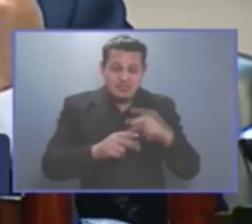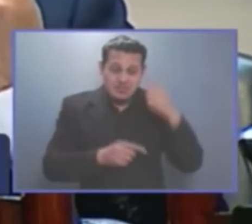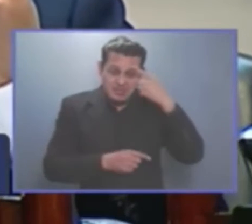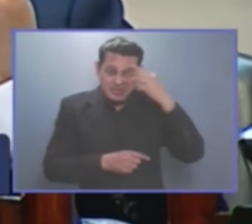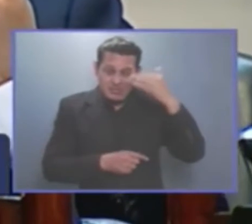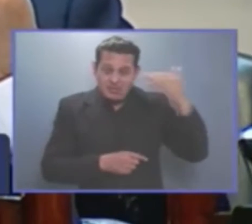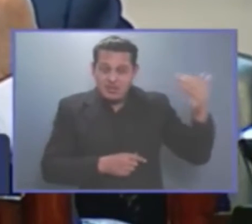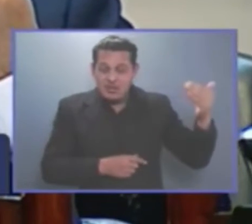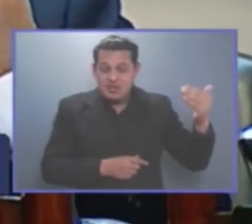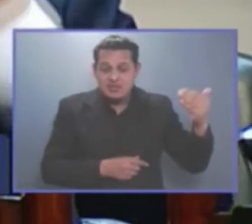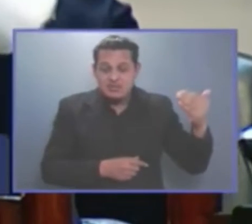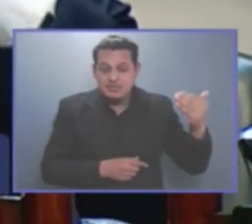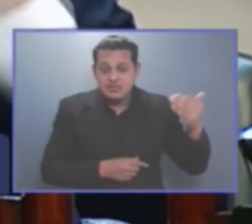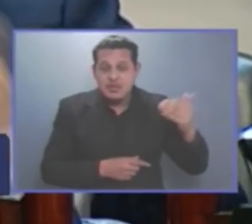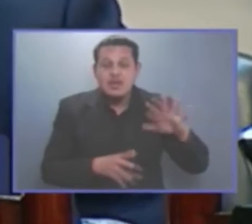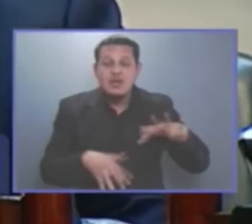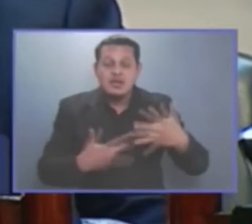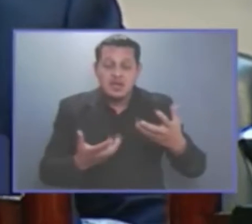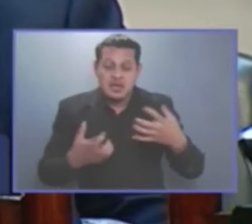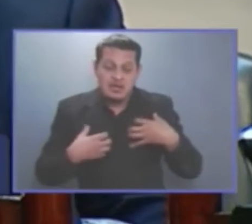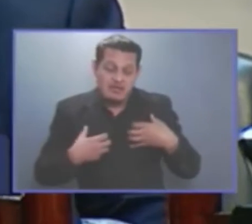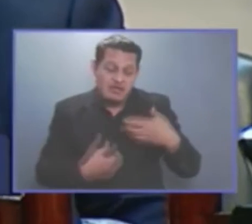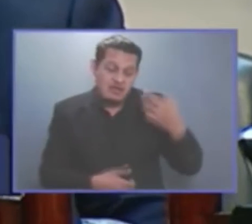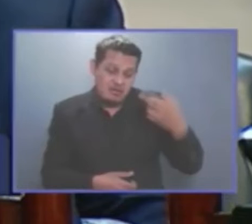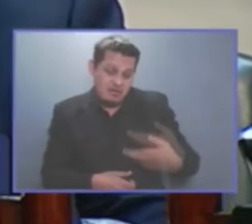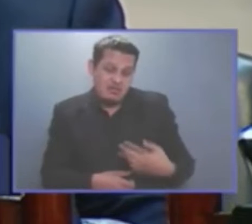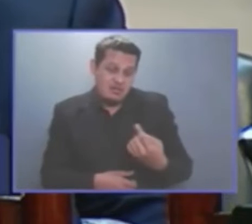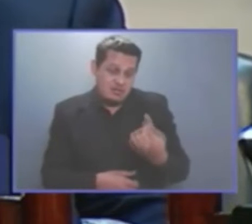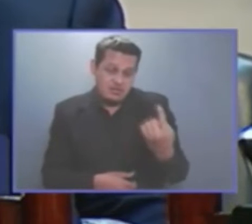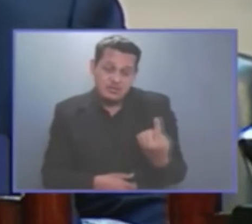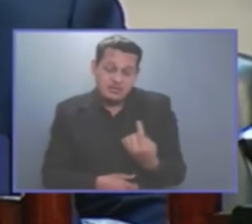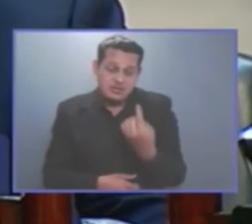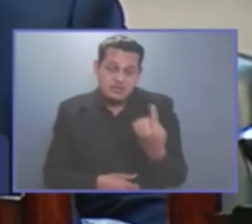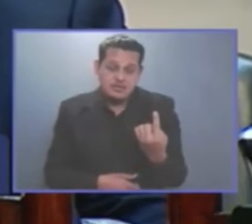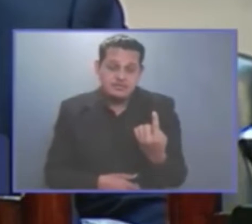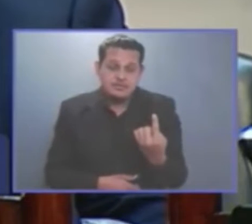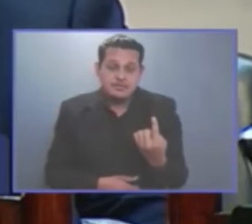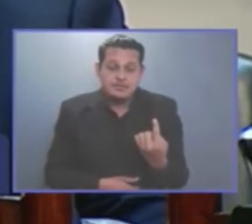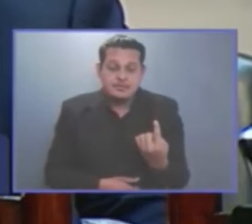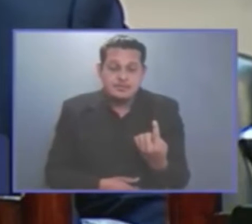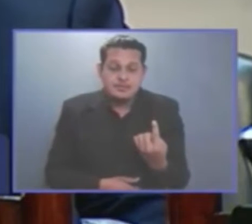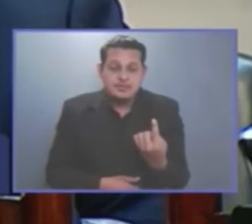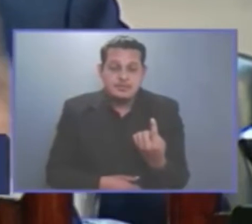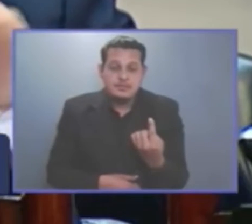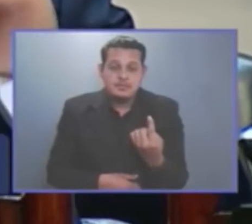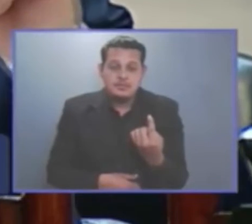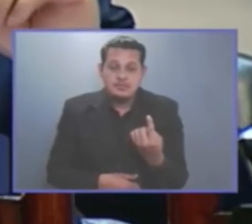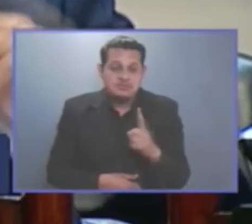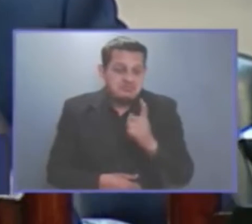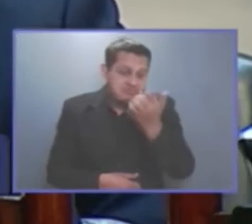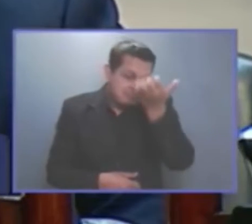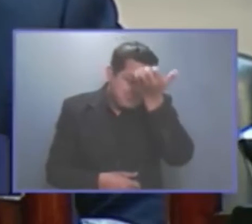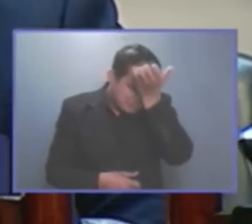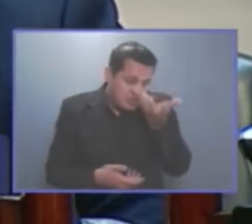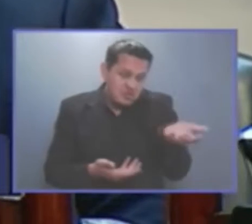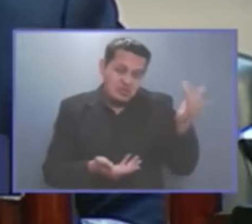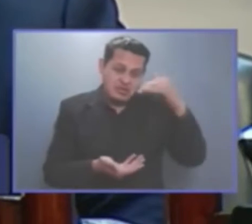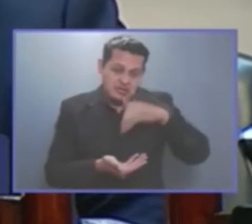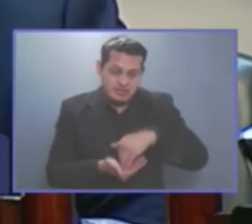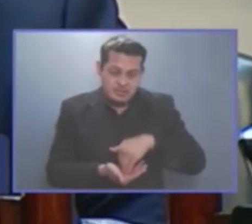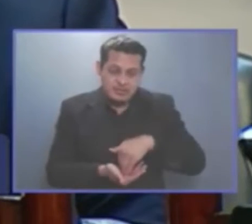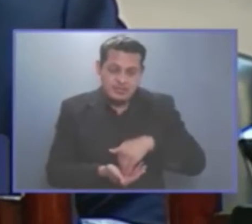política que en la vida cotidiana de las personas no cometan este